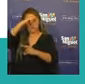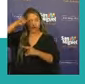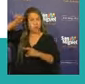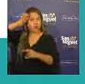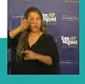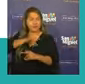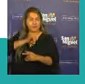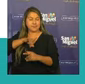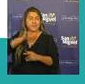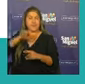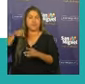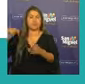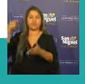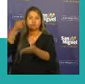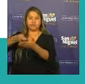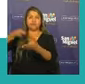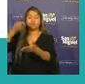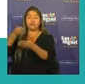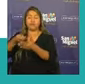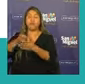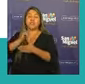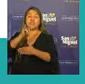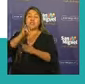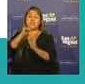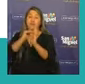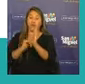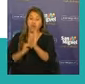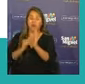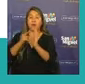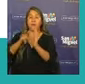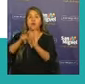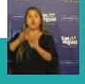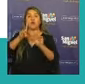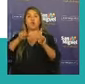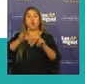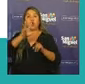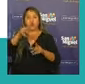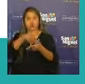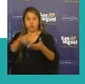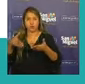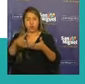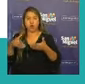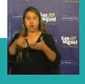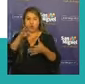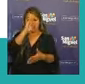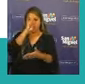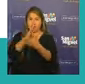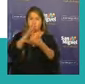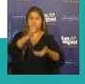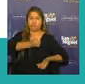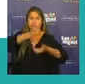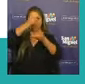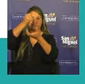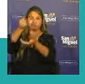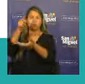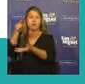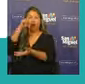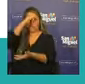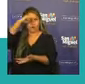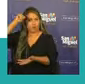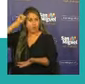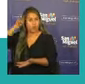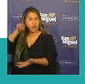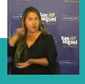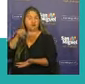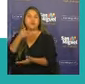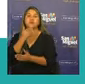es una subvención que aún es baja, pero sumamente importante, son 8 millones de pesos directos que se le entregan a Bomberos, y